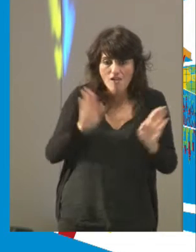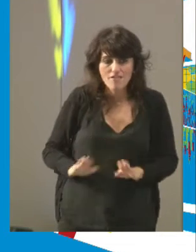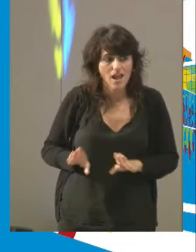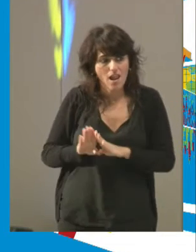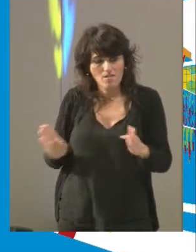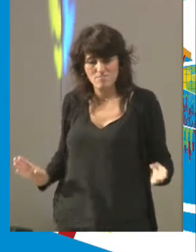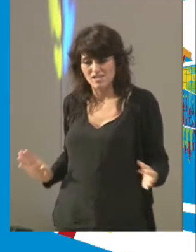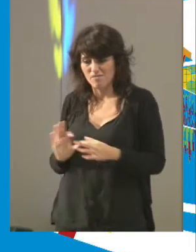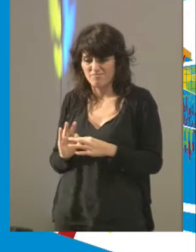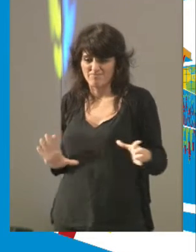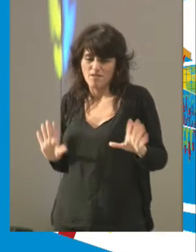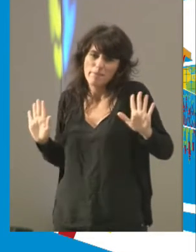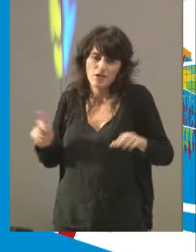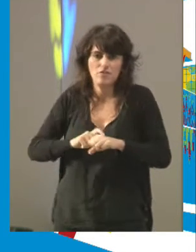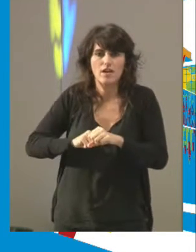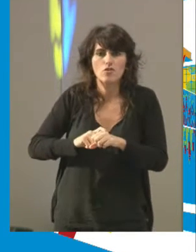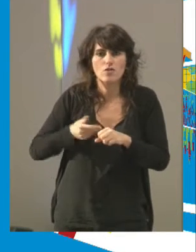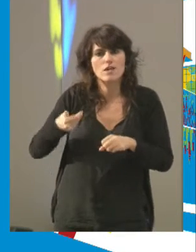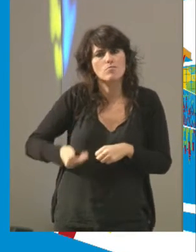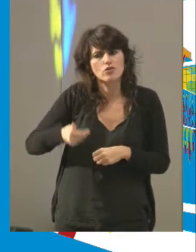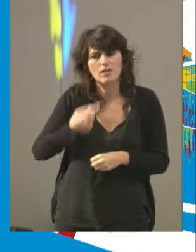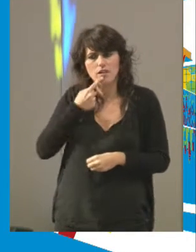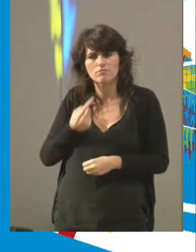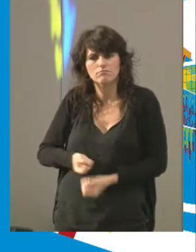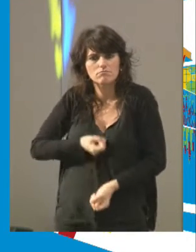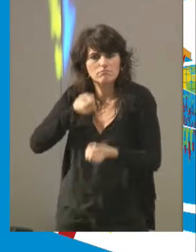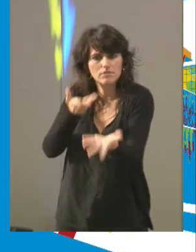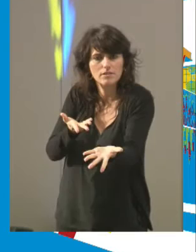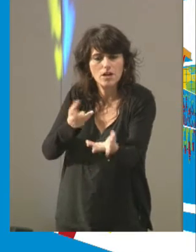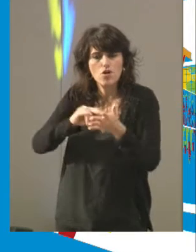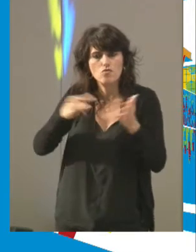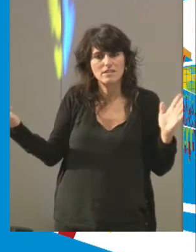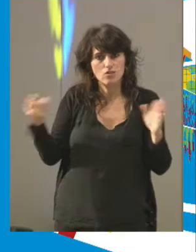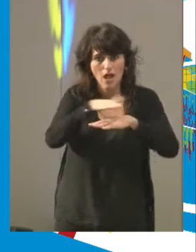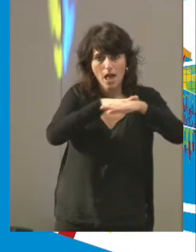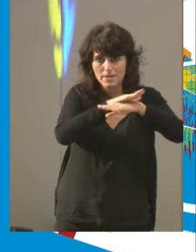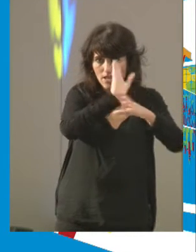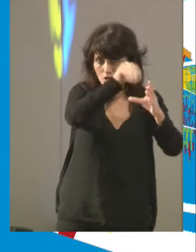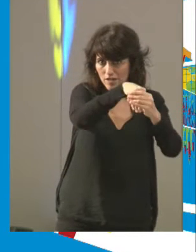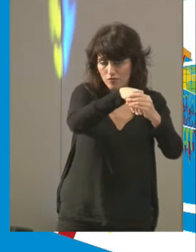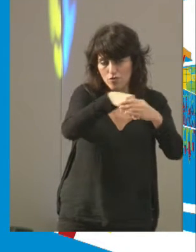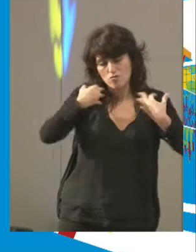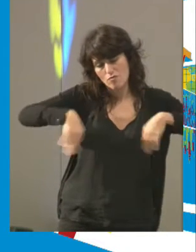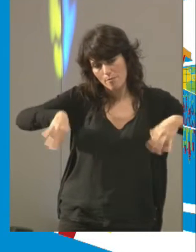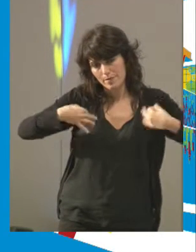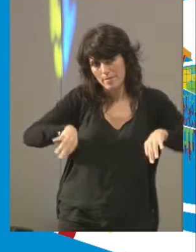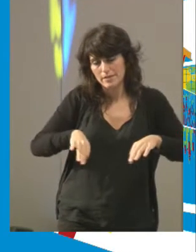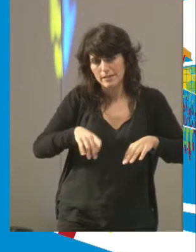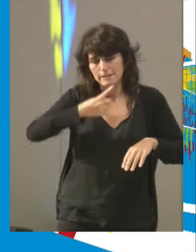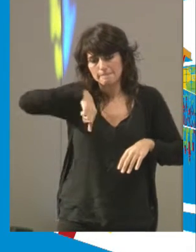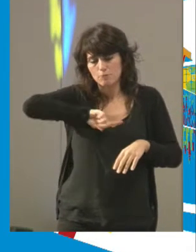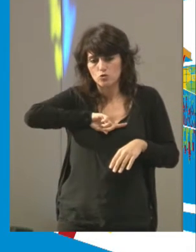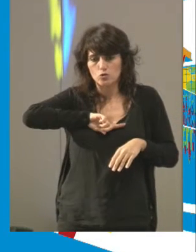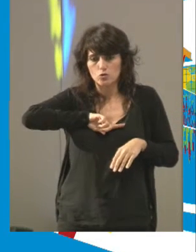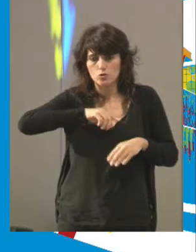esta mesa, pero sí que es un factor importante a poner encima de la mesa, que las nuevas tecnologías con la administración, por lo general, no tenemos muy bien